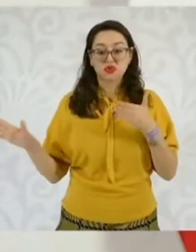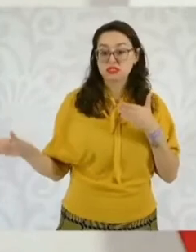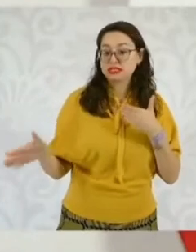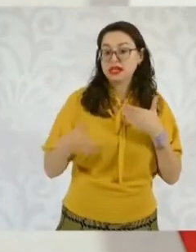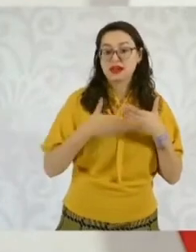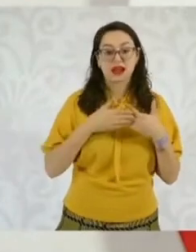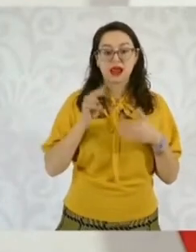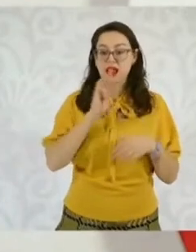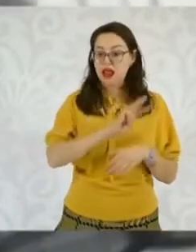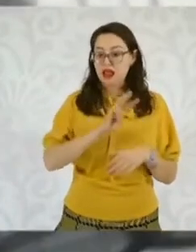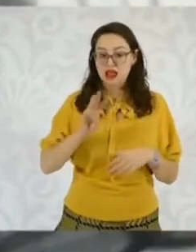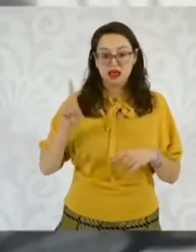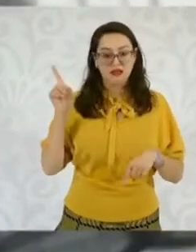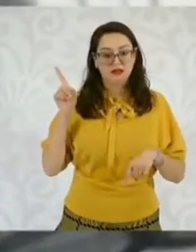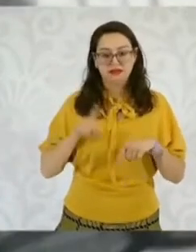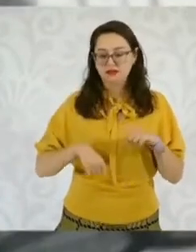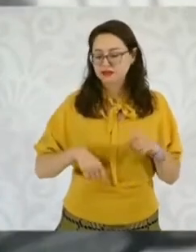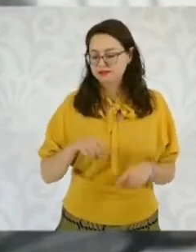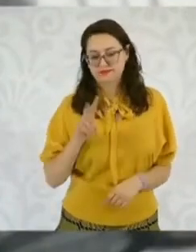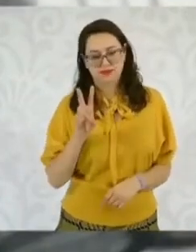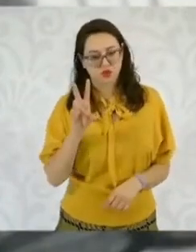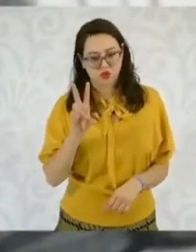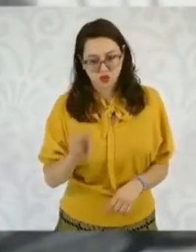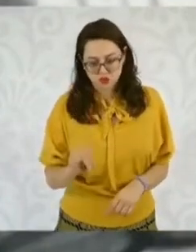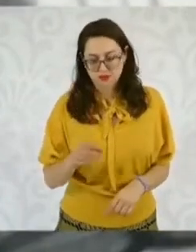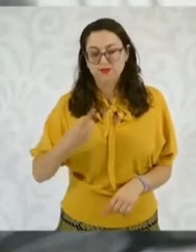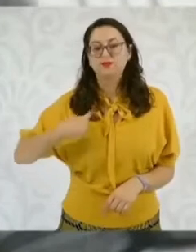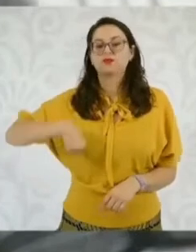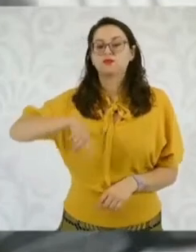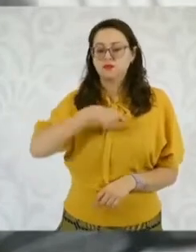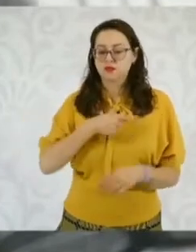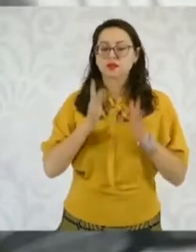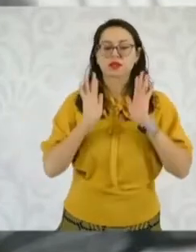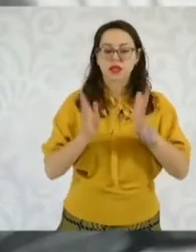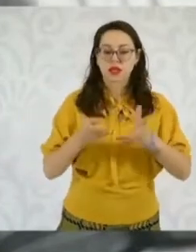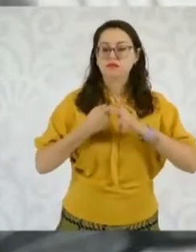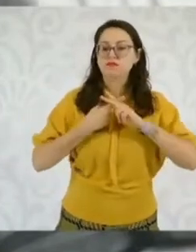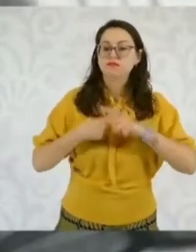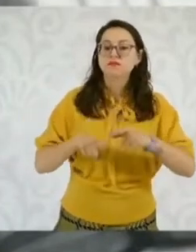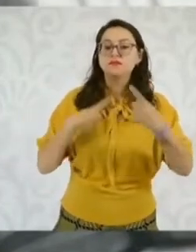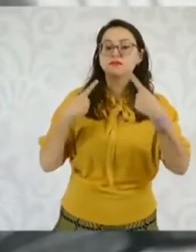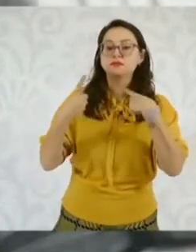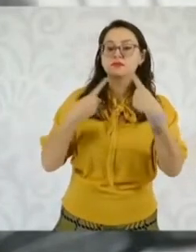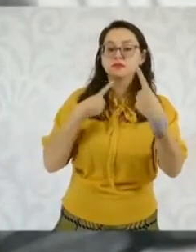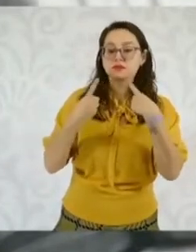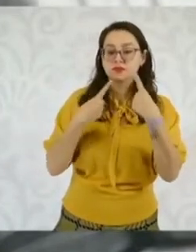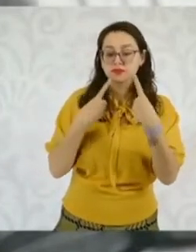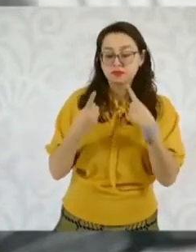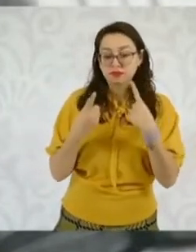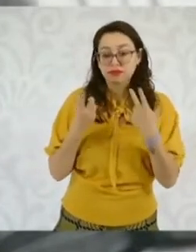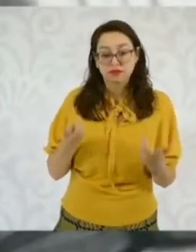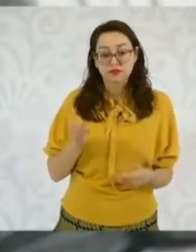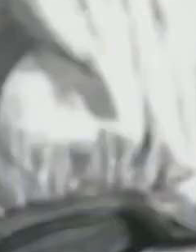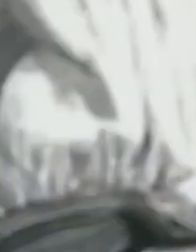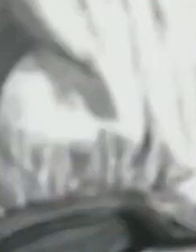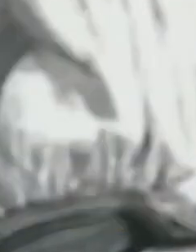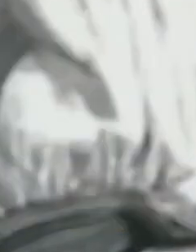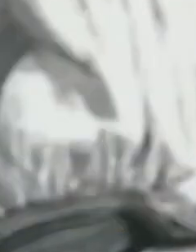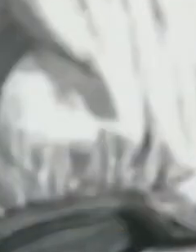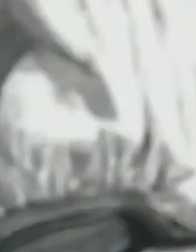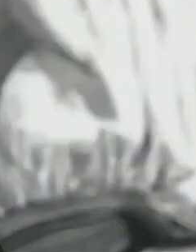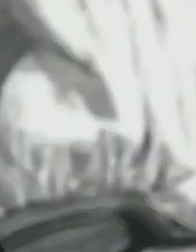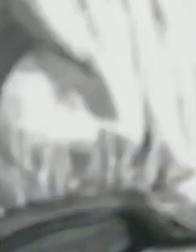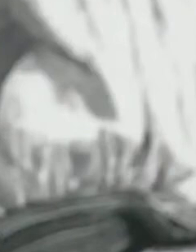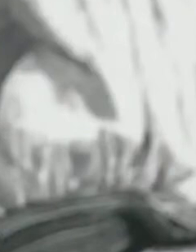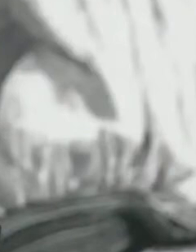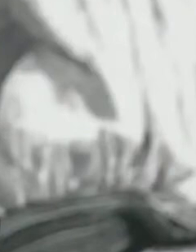plataforma. Nosotros ya estamos en pláticas con los comisionados del INAI y lo que acordamos es que en el caso de la plataforma, cuando nos